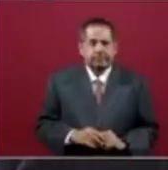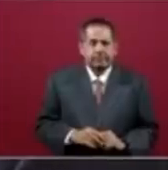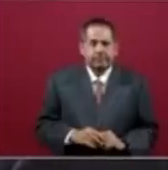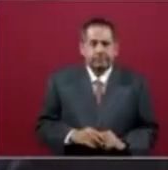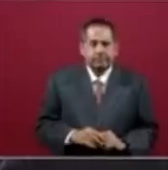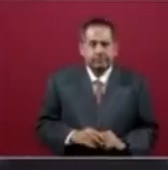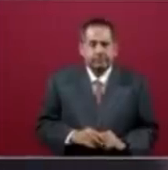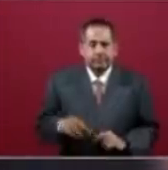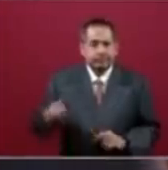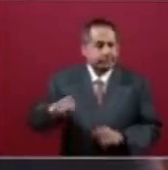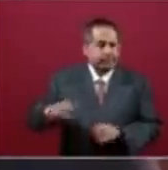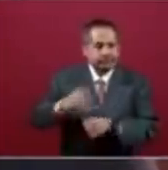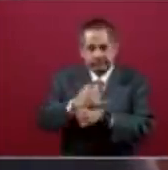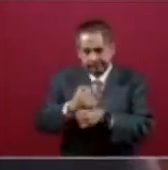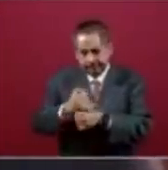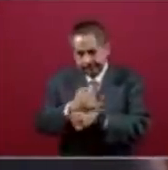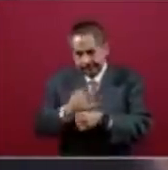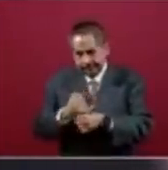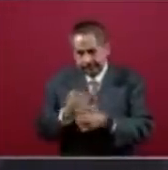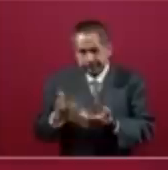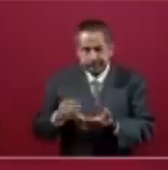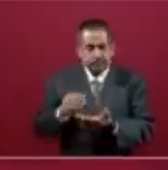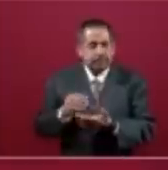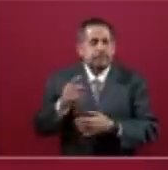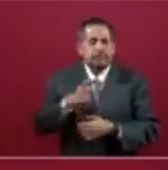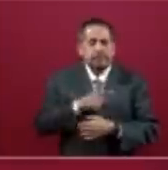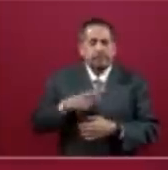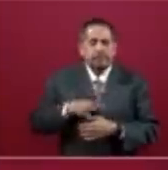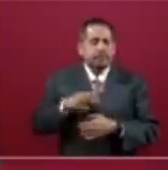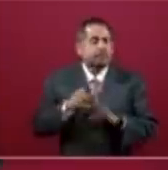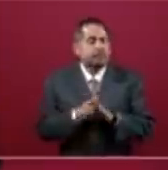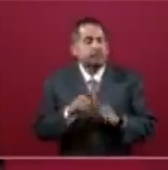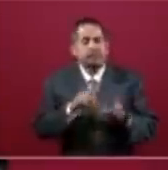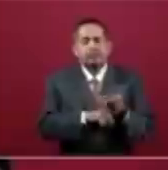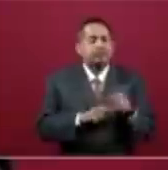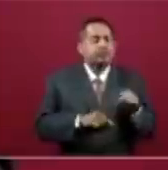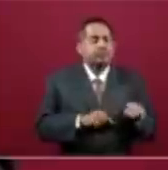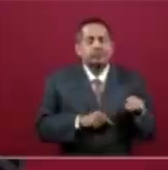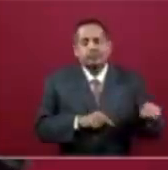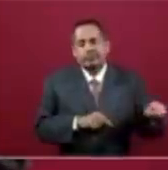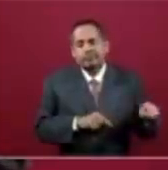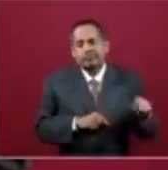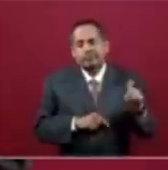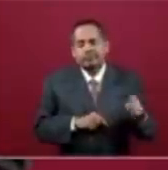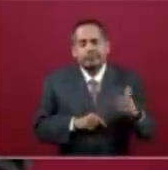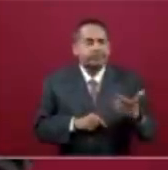La investigación, pues, tiene que ver con el manejo de